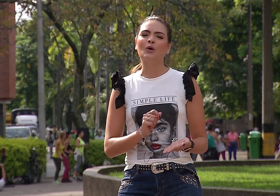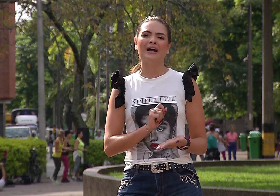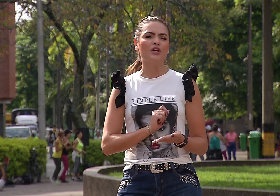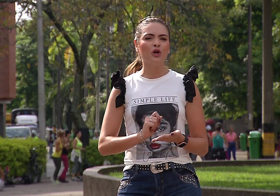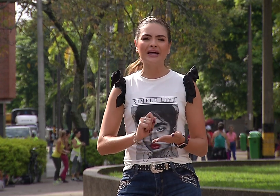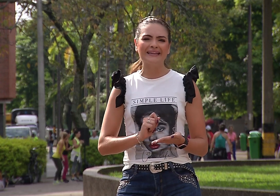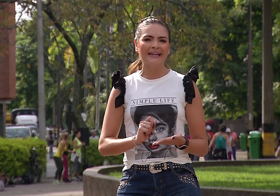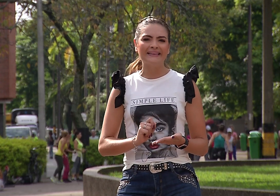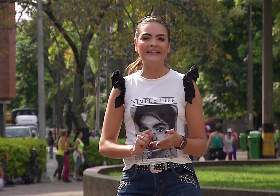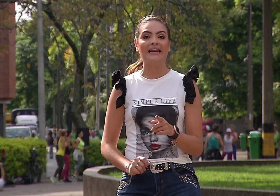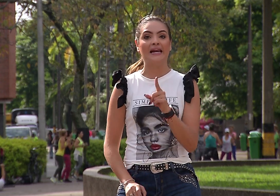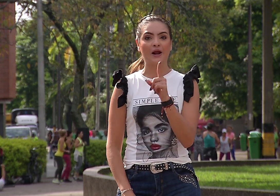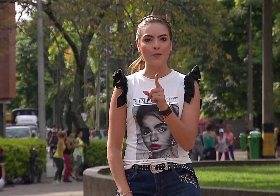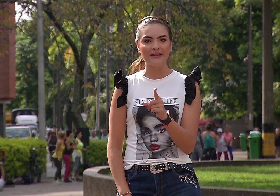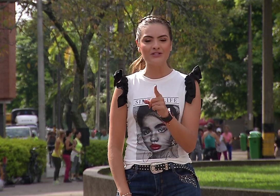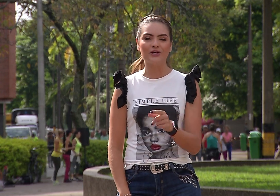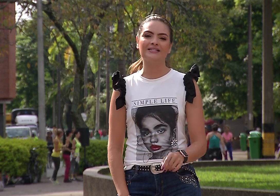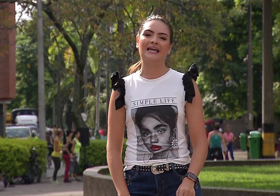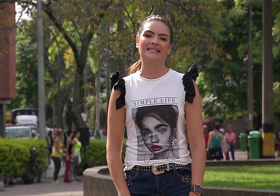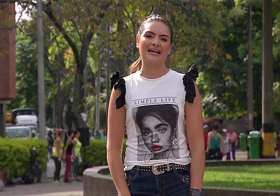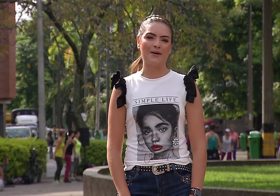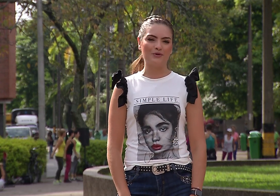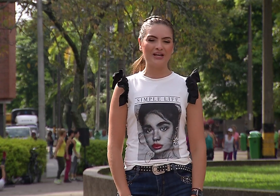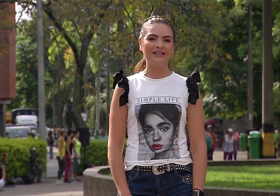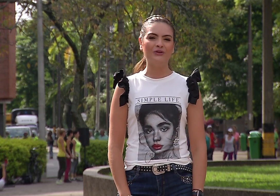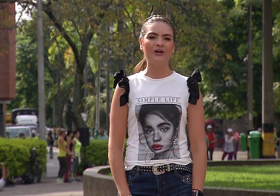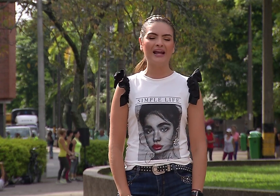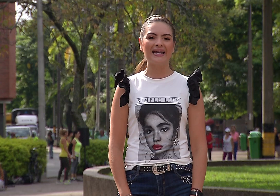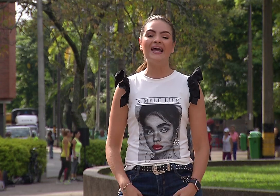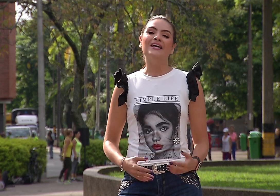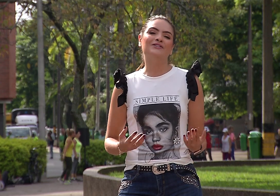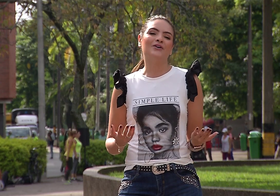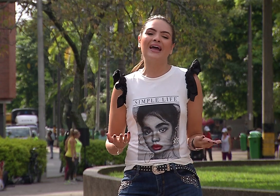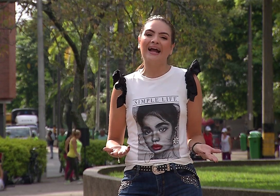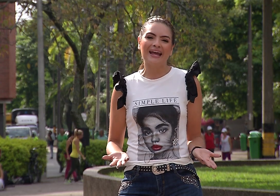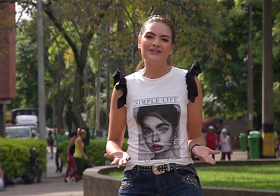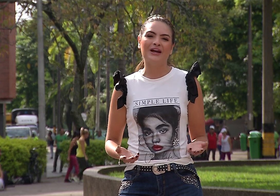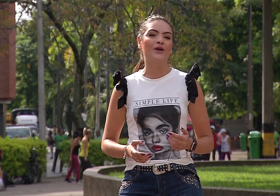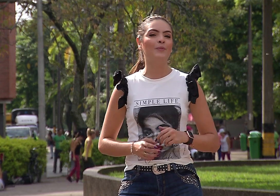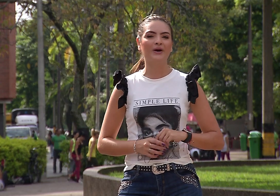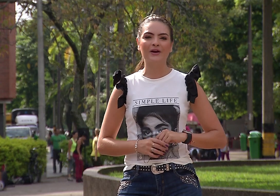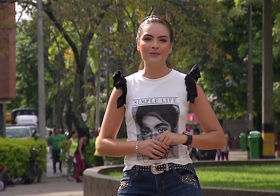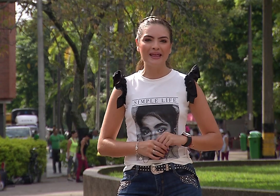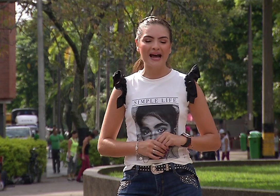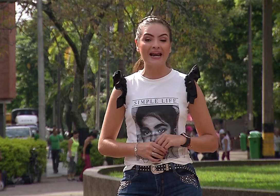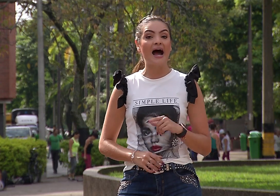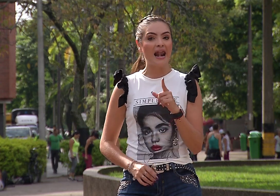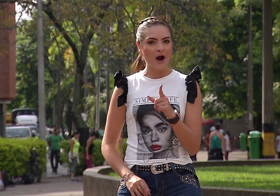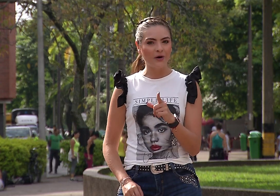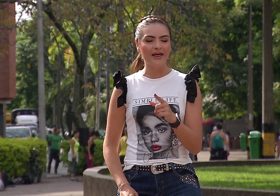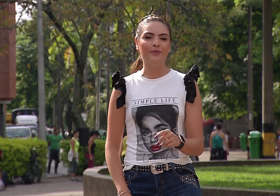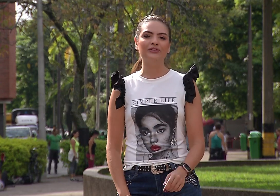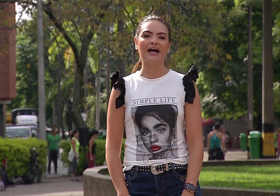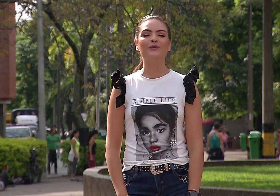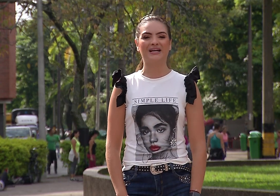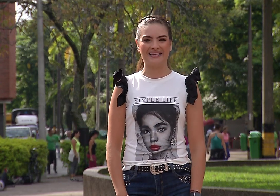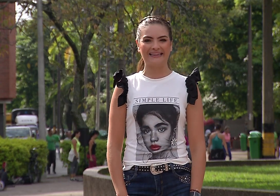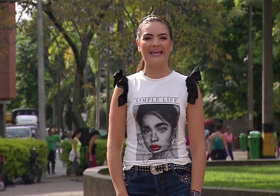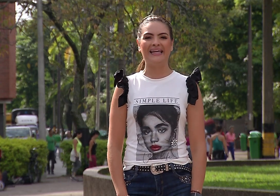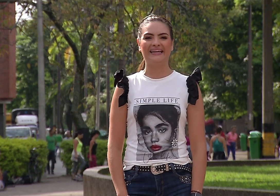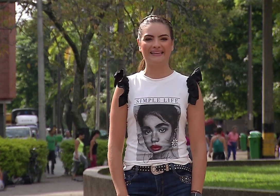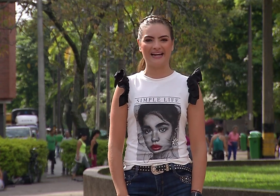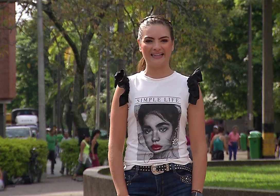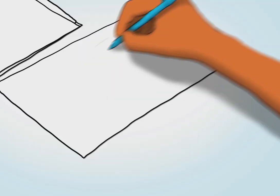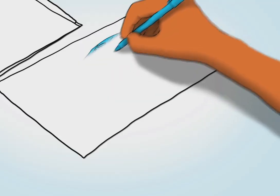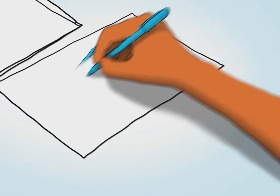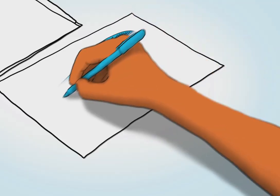ustedes van a tomar nota atenta de las recomendaciones que les traemos en el tutorial sobre aquello que no pueden olvidar a la hora de montar una